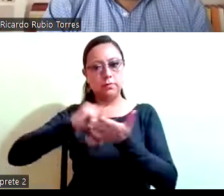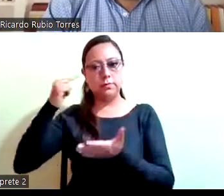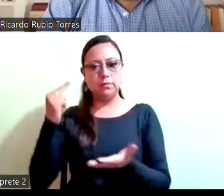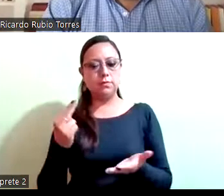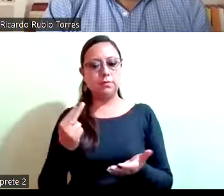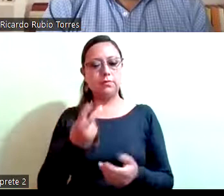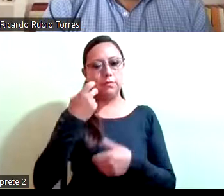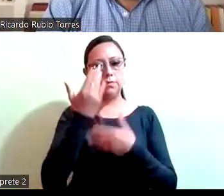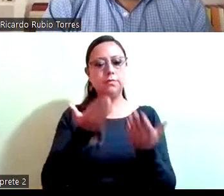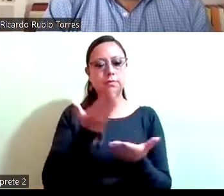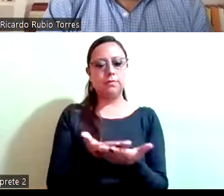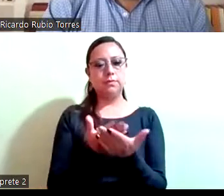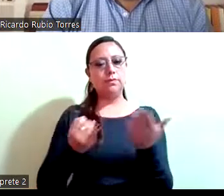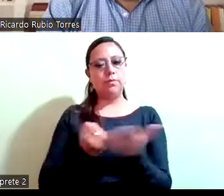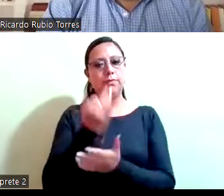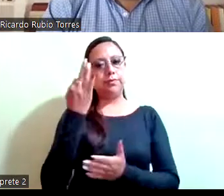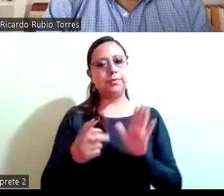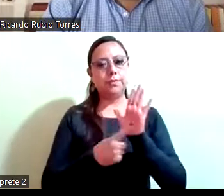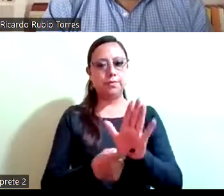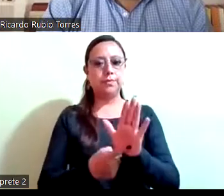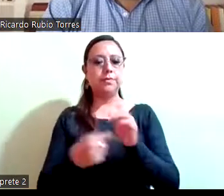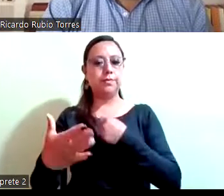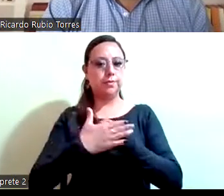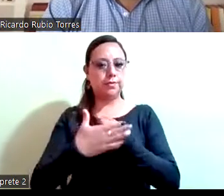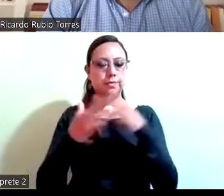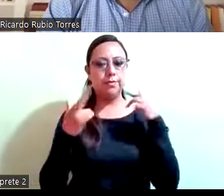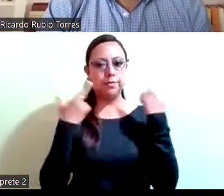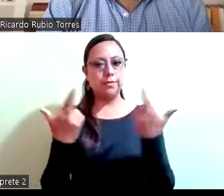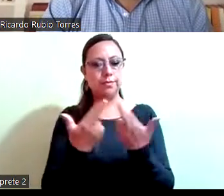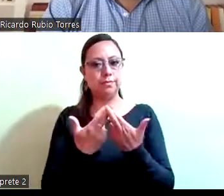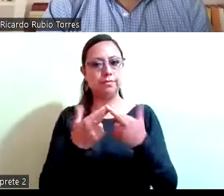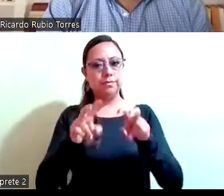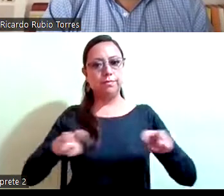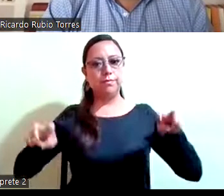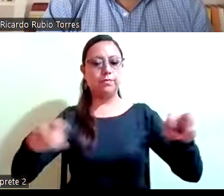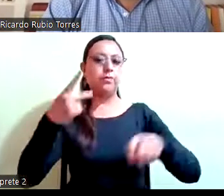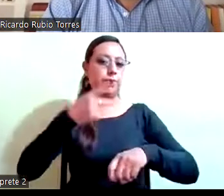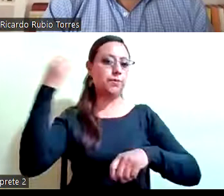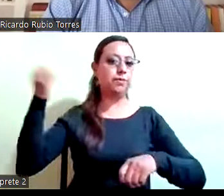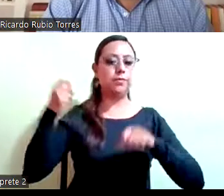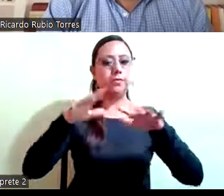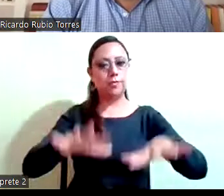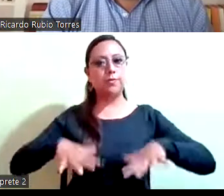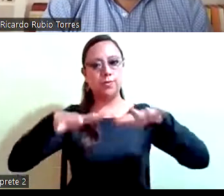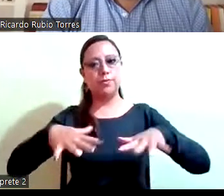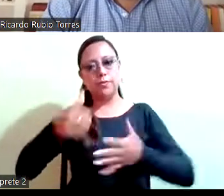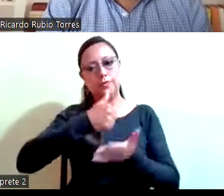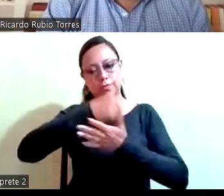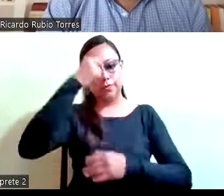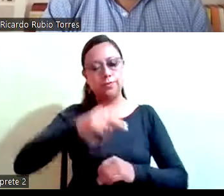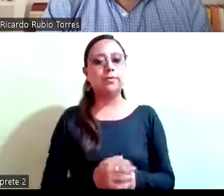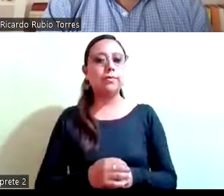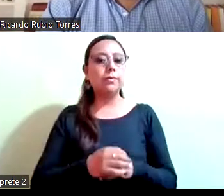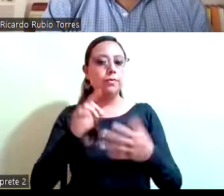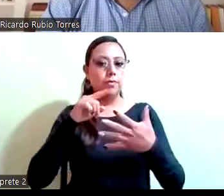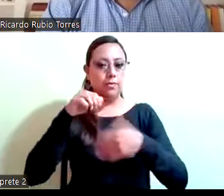esta propuesta de dictamen que será presentado en la siguiente sesión plenaria del Congreso de la Ciudad. Agotado el numeral quinto, diputado secretario,